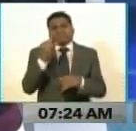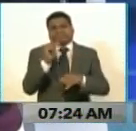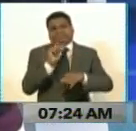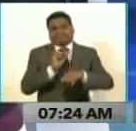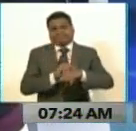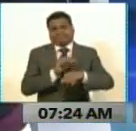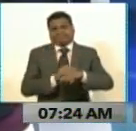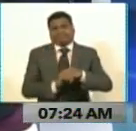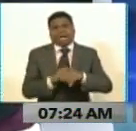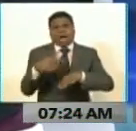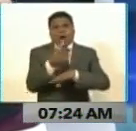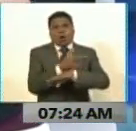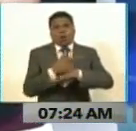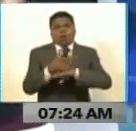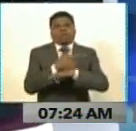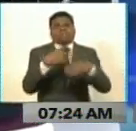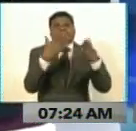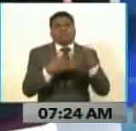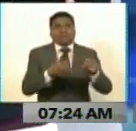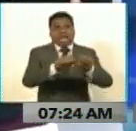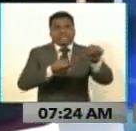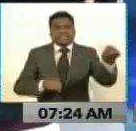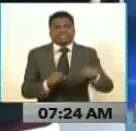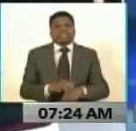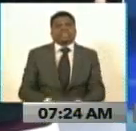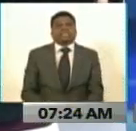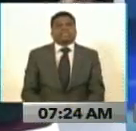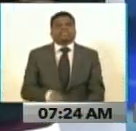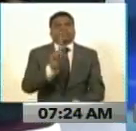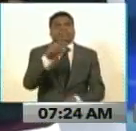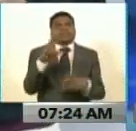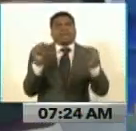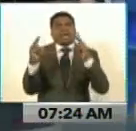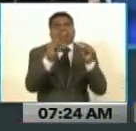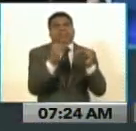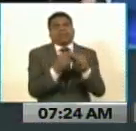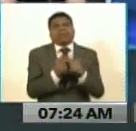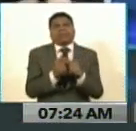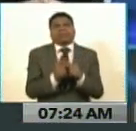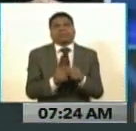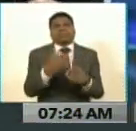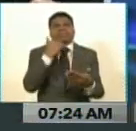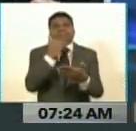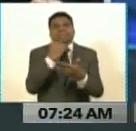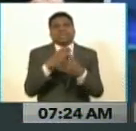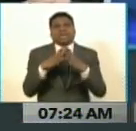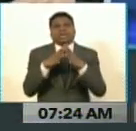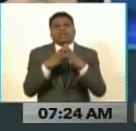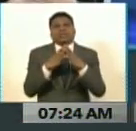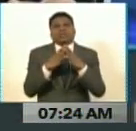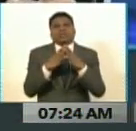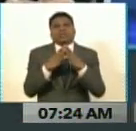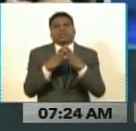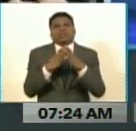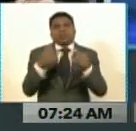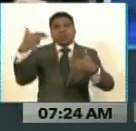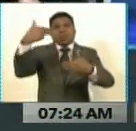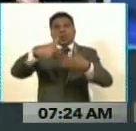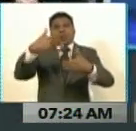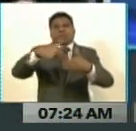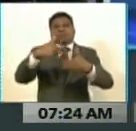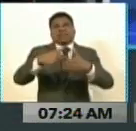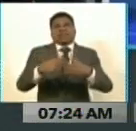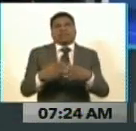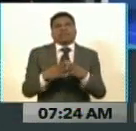táchira José bielma Mora eh También hablaba y ya para eh casi irnos al corte sobre las estaciones de servicios gobernador